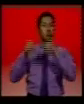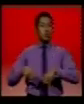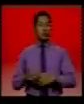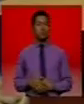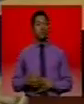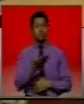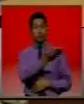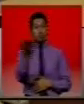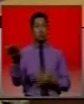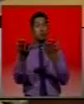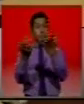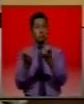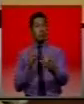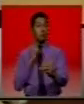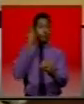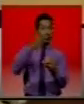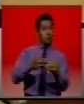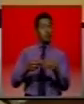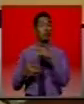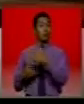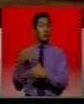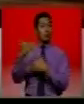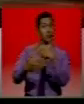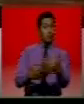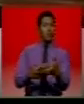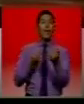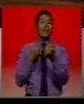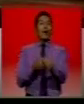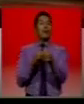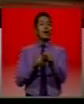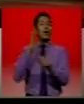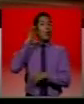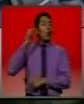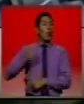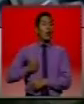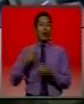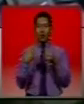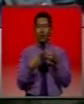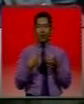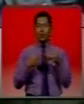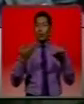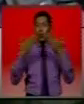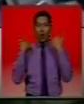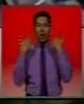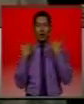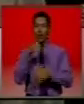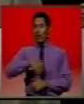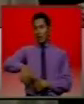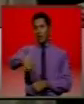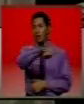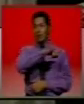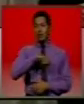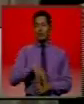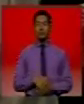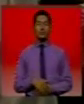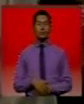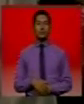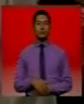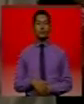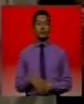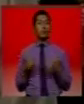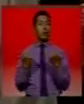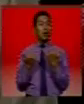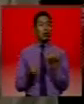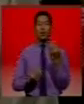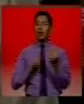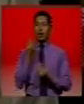para participar de este proceso, se realizó un taller en Cuenca, Quito y Guayaquil simultáneamente. Bueno, nosotros lo que estamos haciendo en este